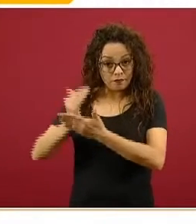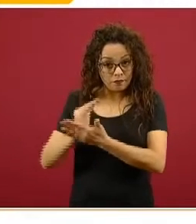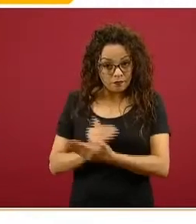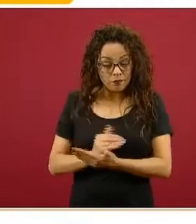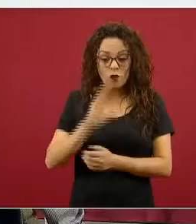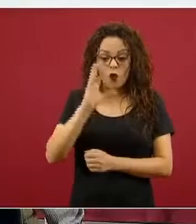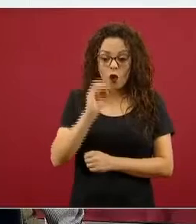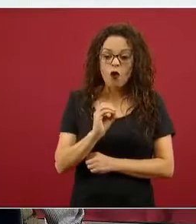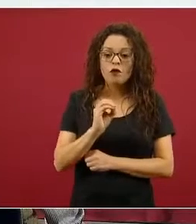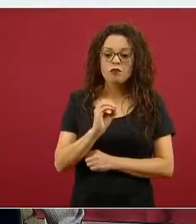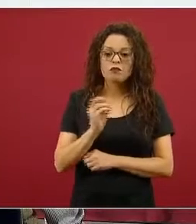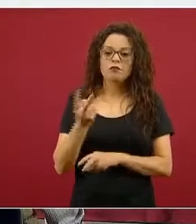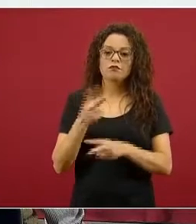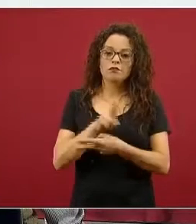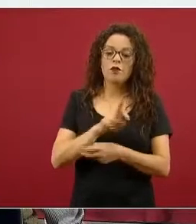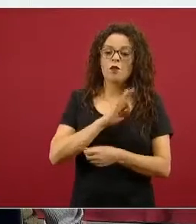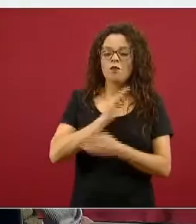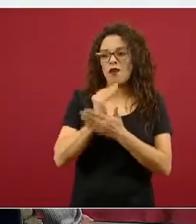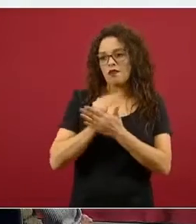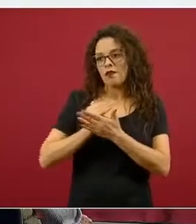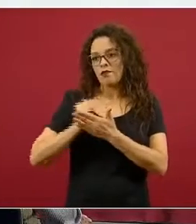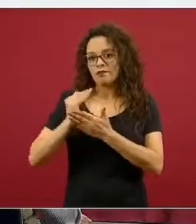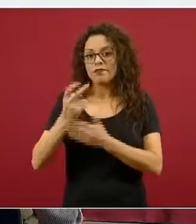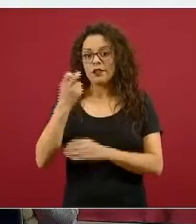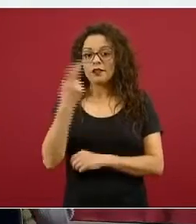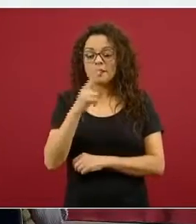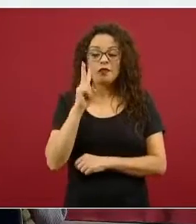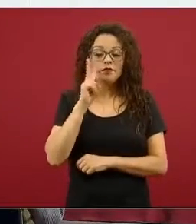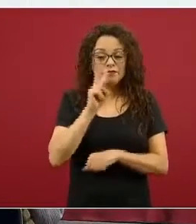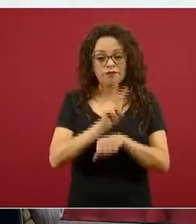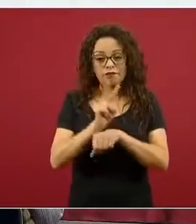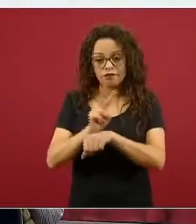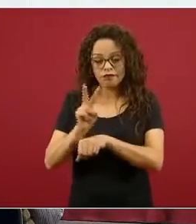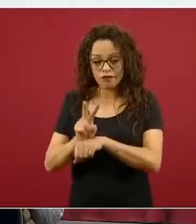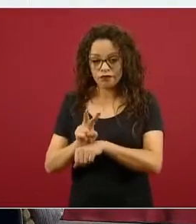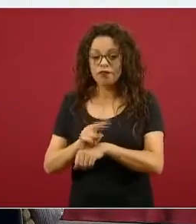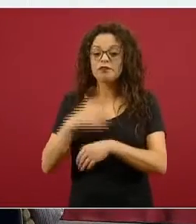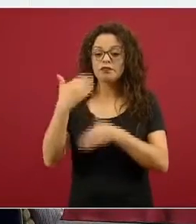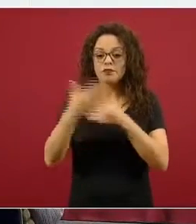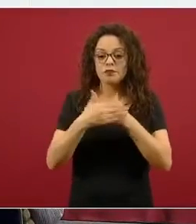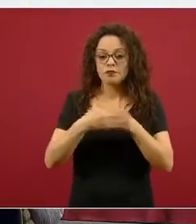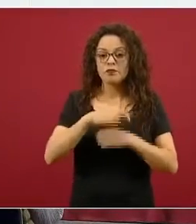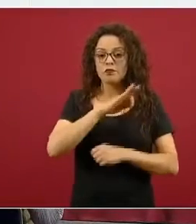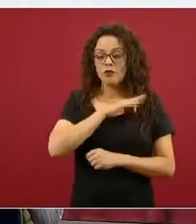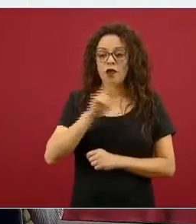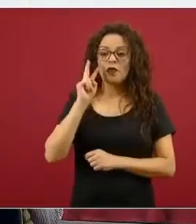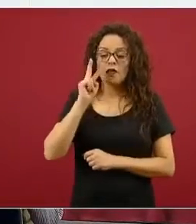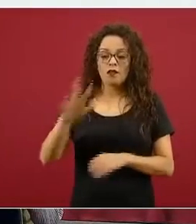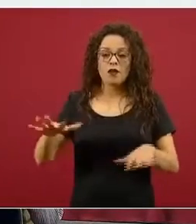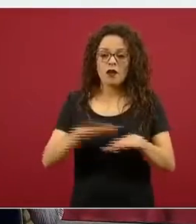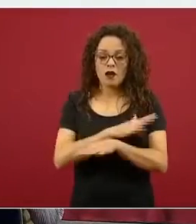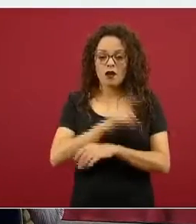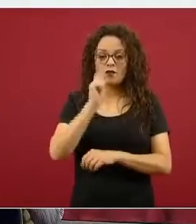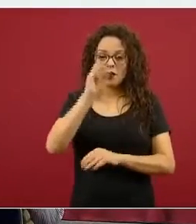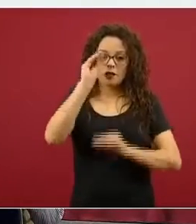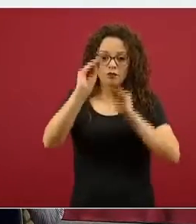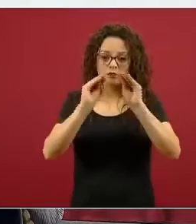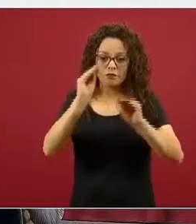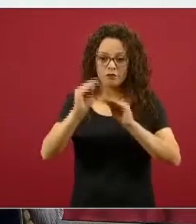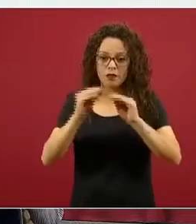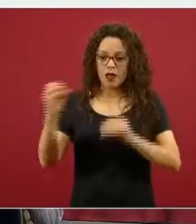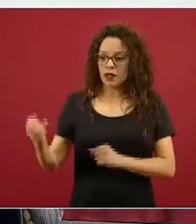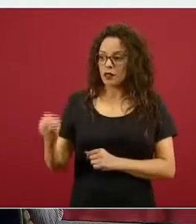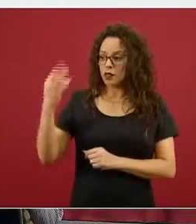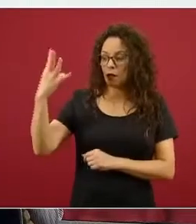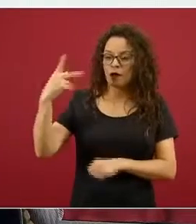pueda incrementar, y esto es una de las cosas que se están observando y que se reflejará también en su momento en una modificación del